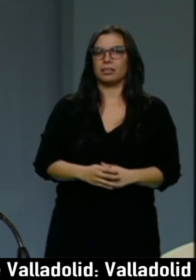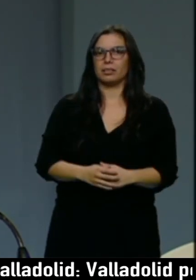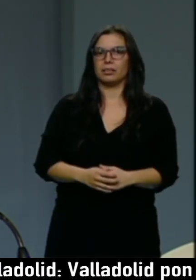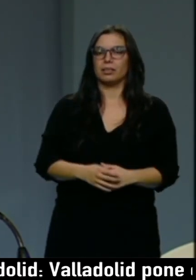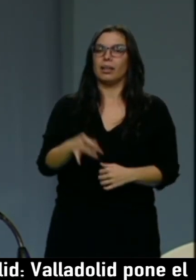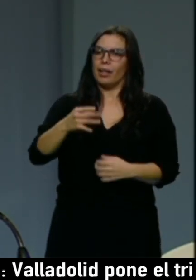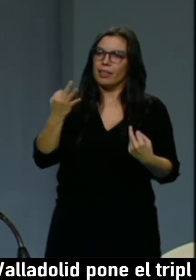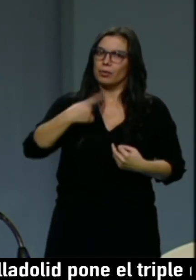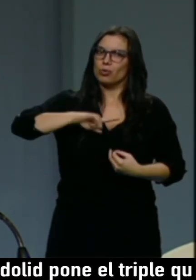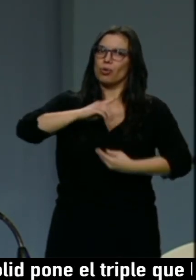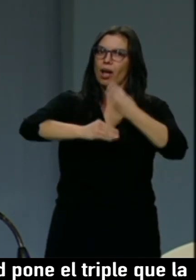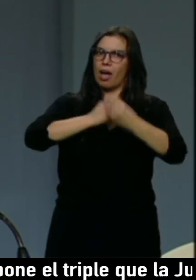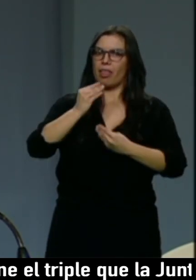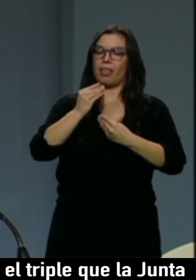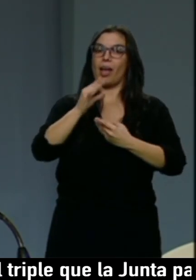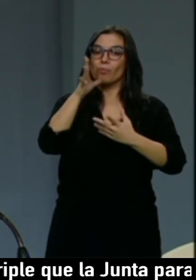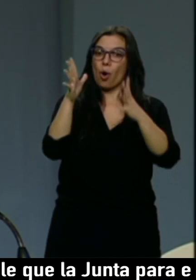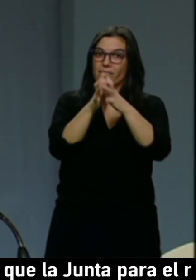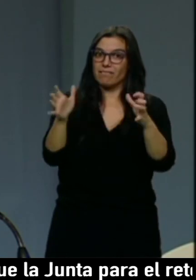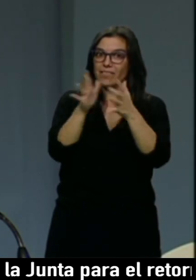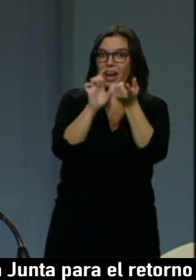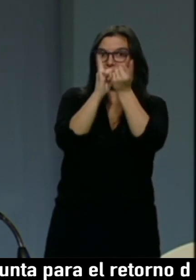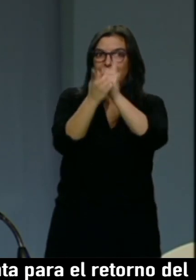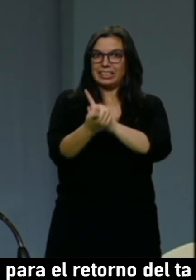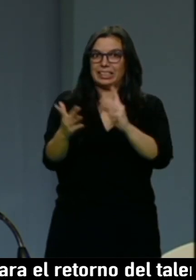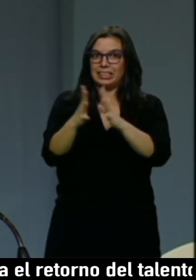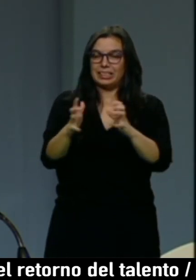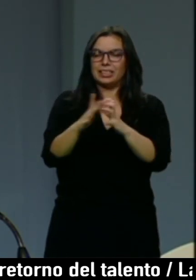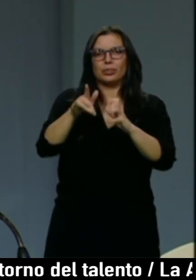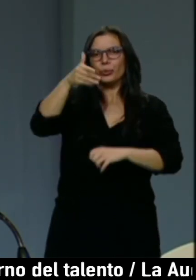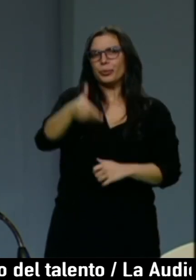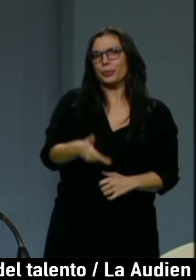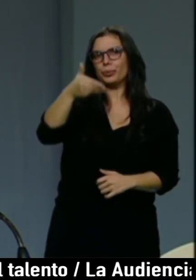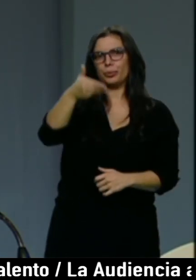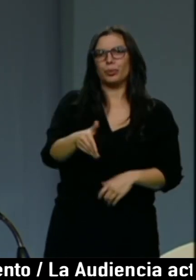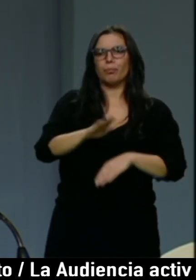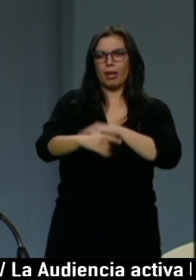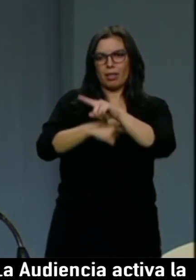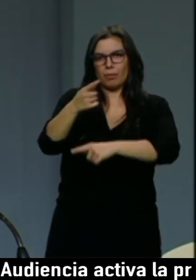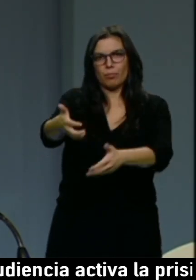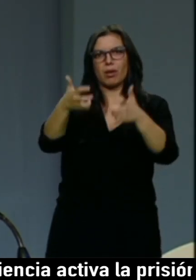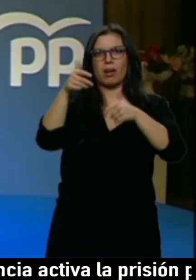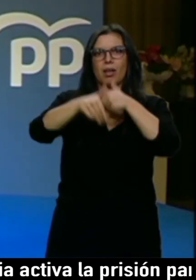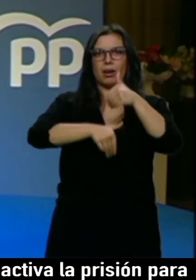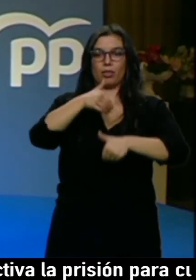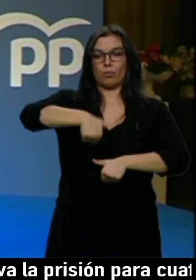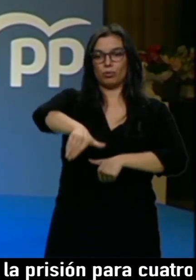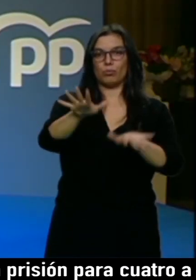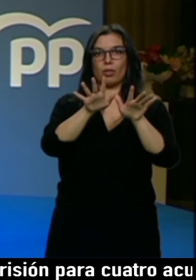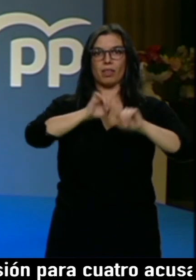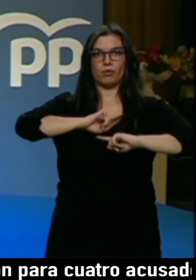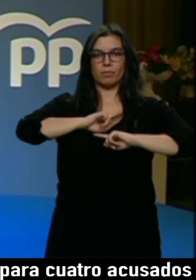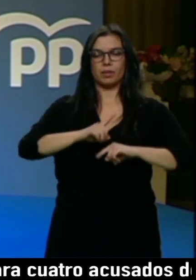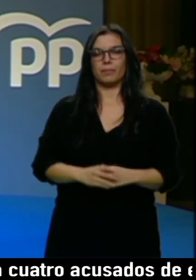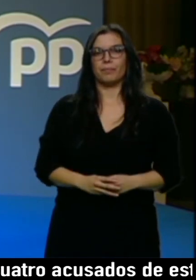hacer. Porque esas ganas de cambio van a ser fundamentales para ganar las elecciones el 10 de noviembre. ¿Por qué Mañueco acusa